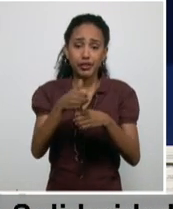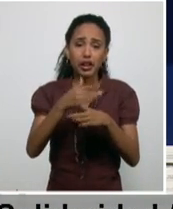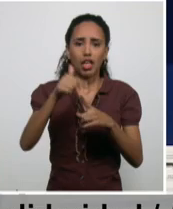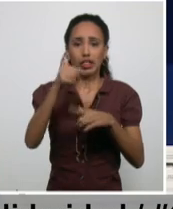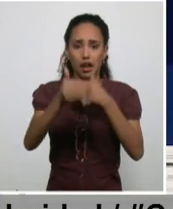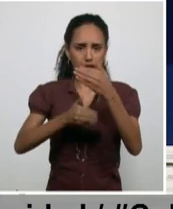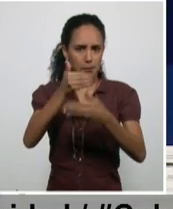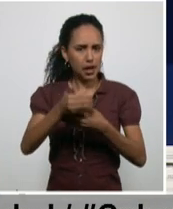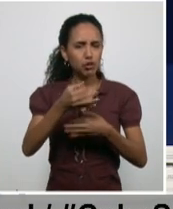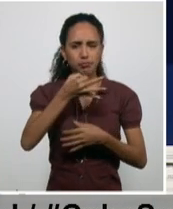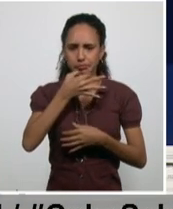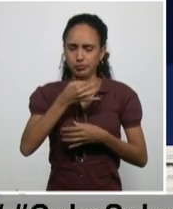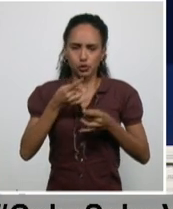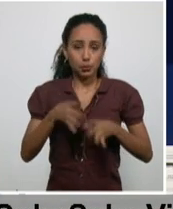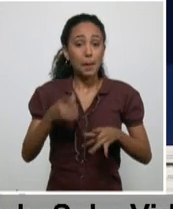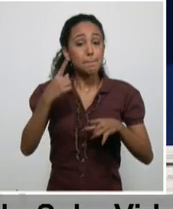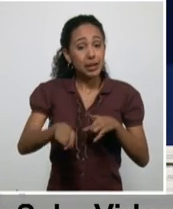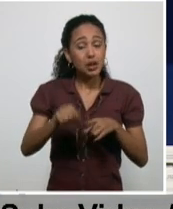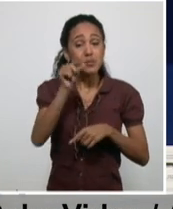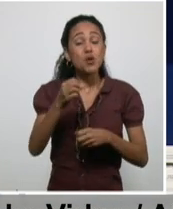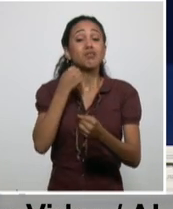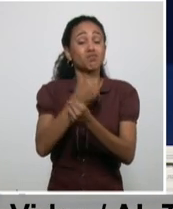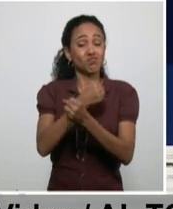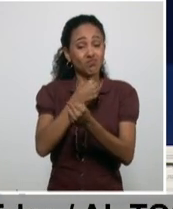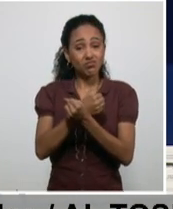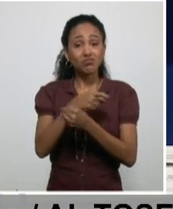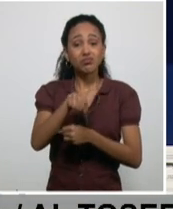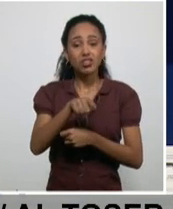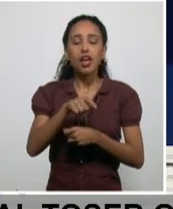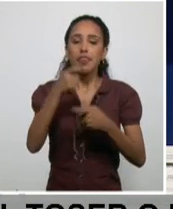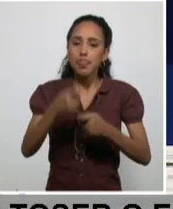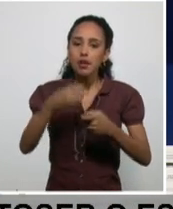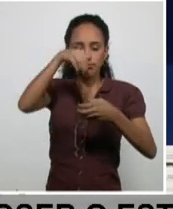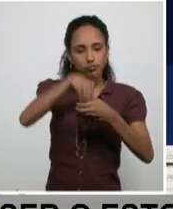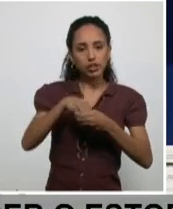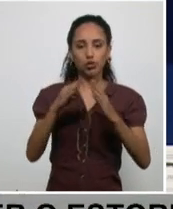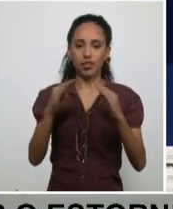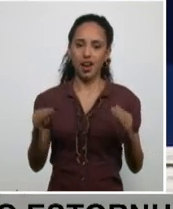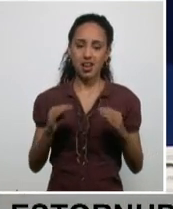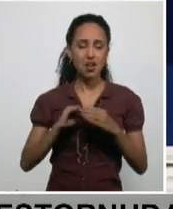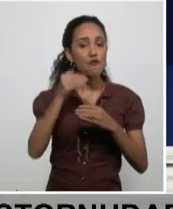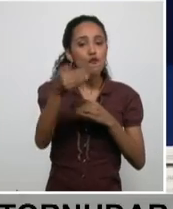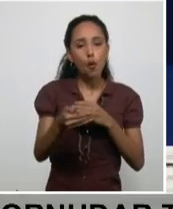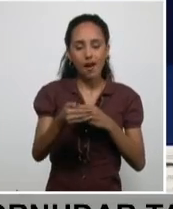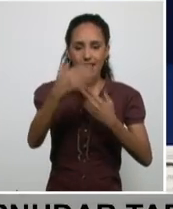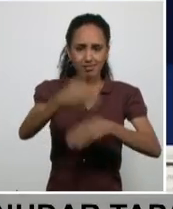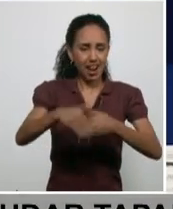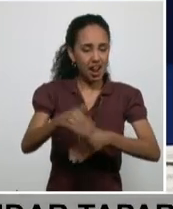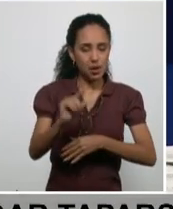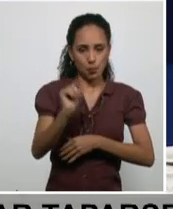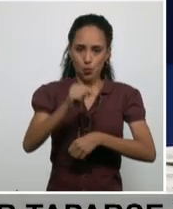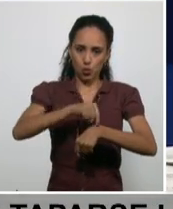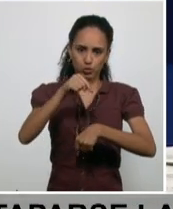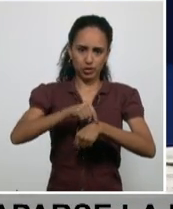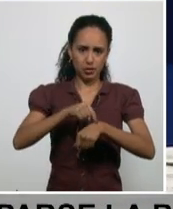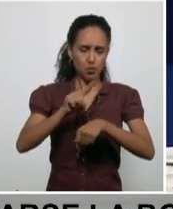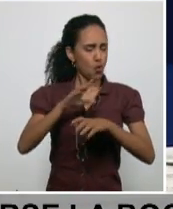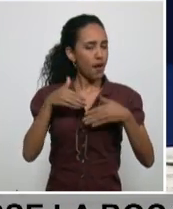riesgo, que el menor tiempo posible fuera de su casa, fuera de los medios de protección. No nos cansamos de